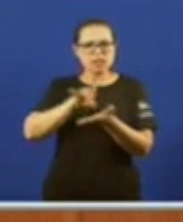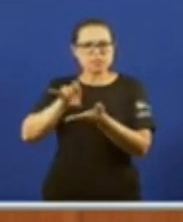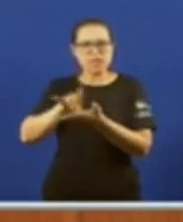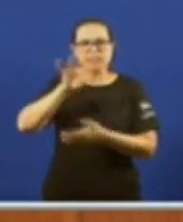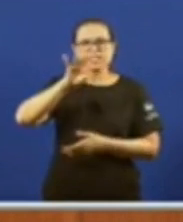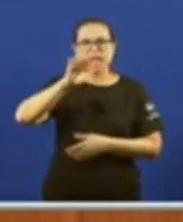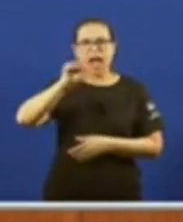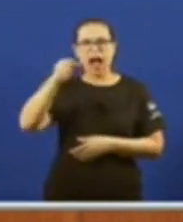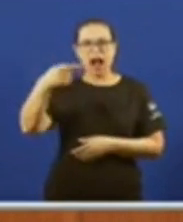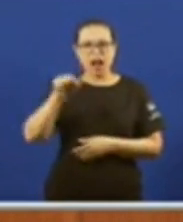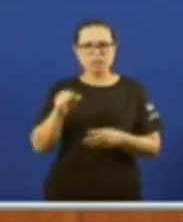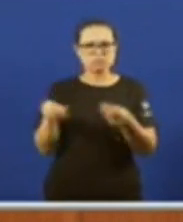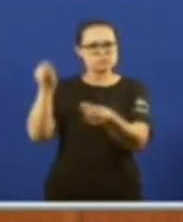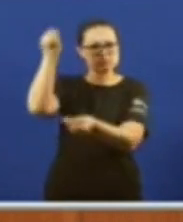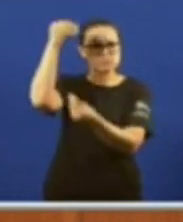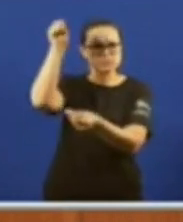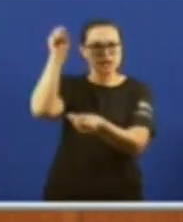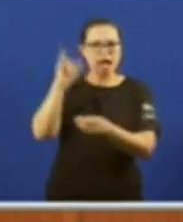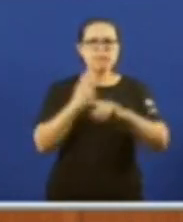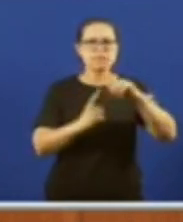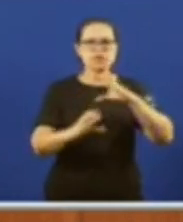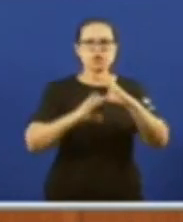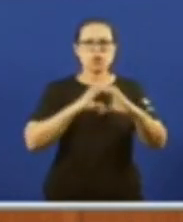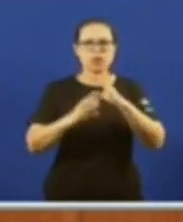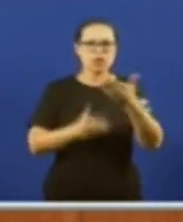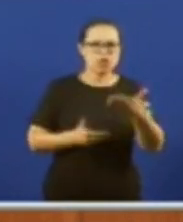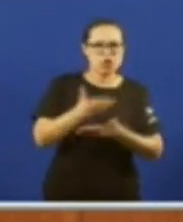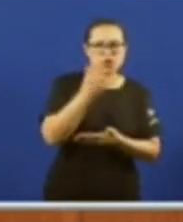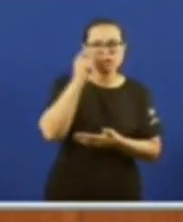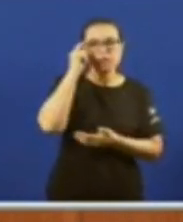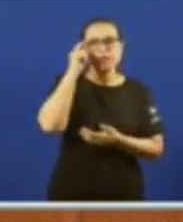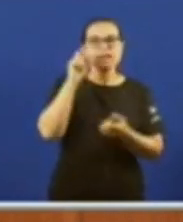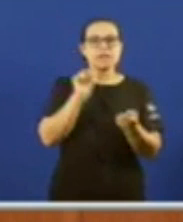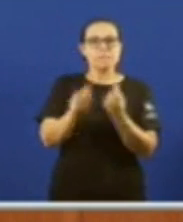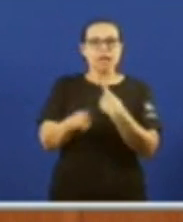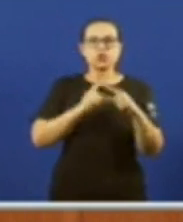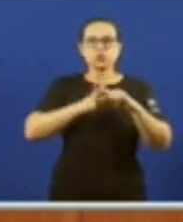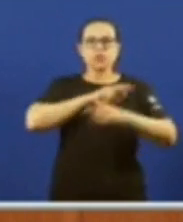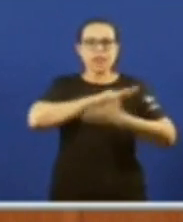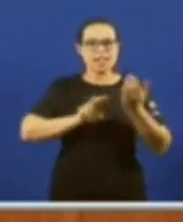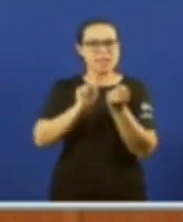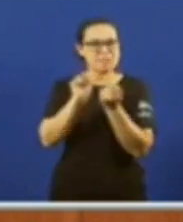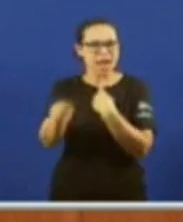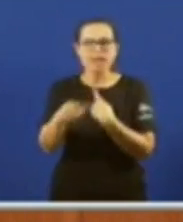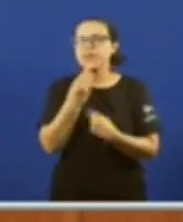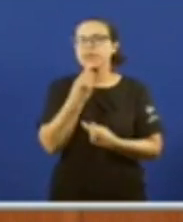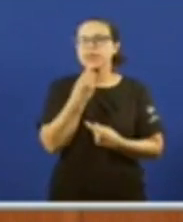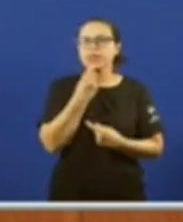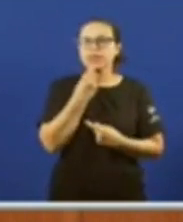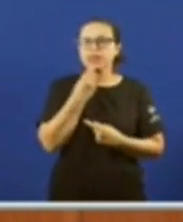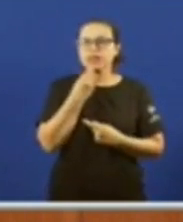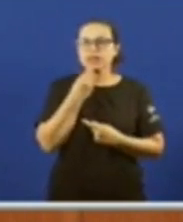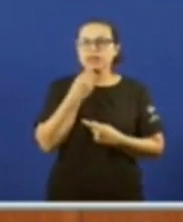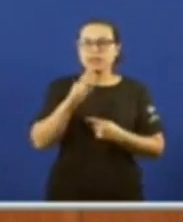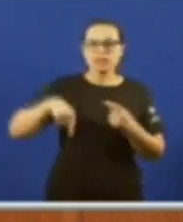teño aquí, porque se publicou tamén nos medios de comunicación, o correo que enviou a Xunta de Galiza e que decía que se incorporarían o